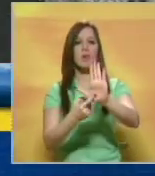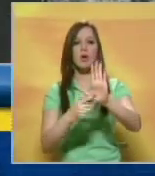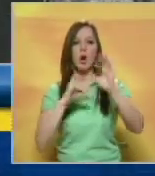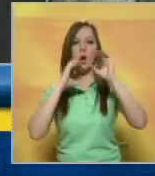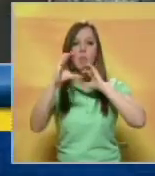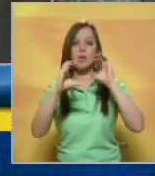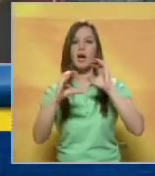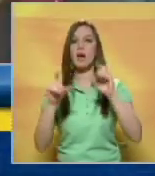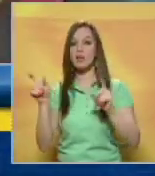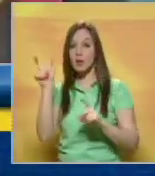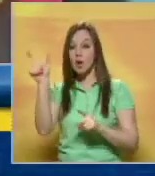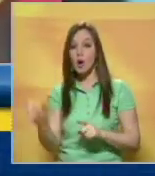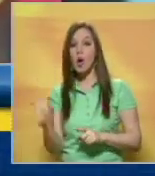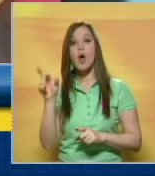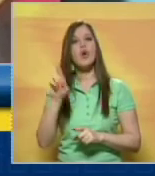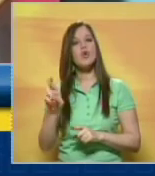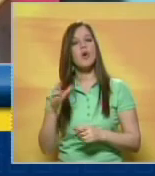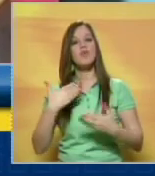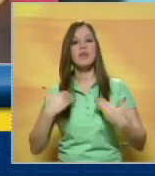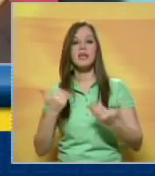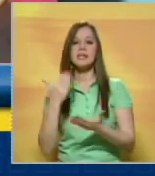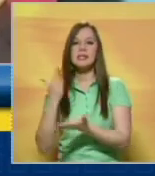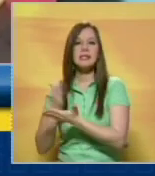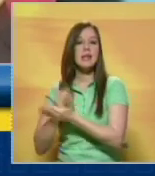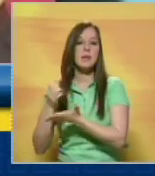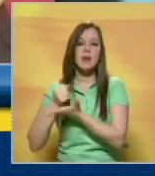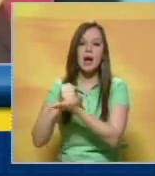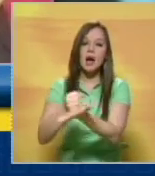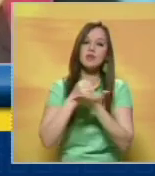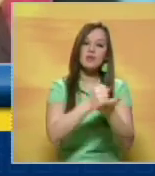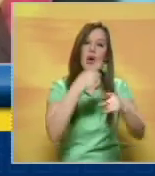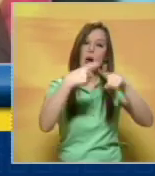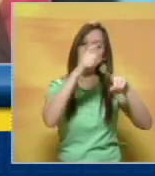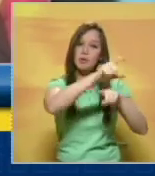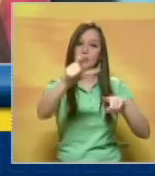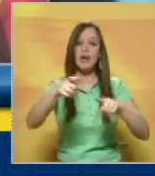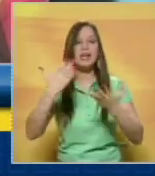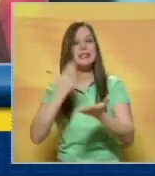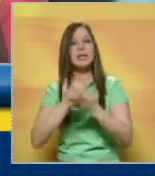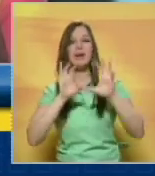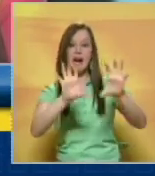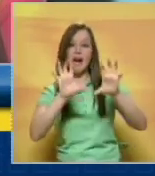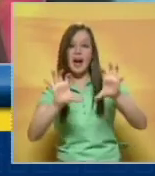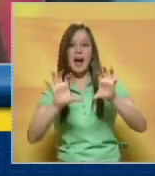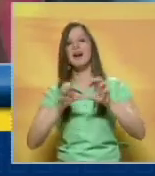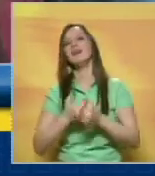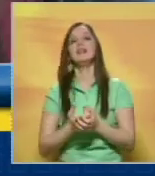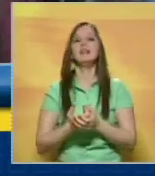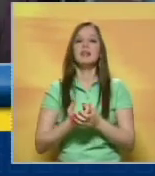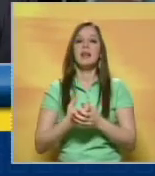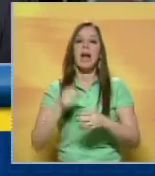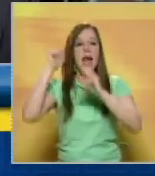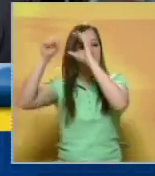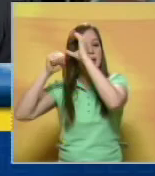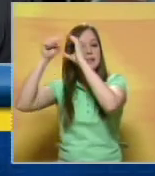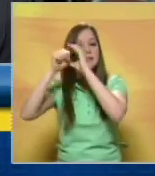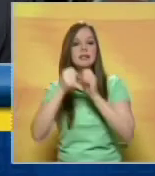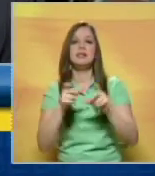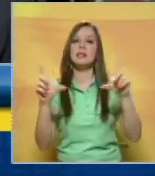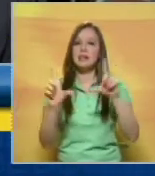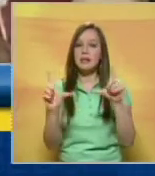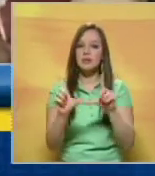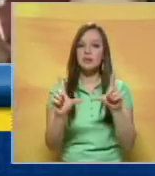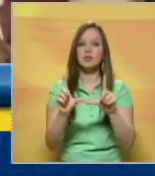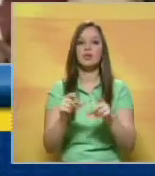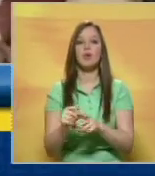dice: Robin pasó gran parte de su vida ayudando a otros, bien fuera entreteniendo a millones desde el escenario, el cine o la televisión. Desde